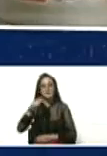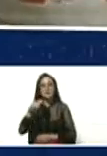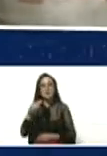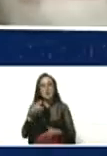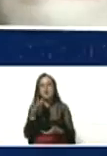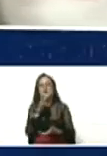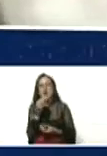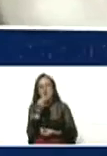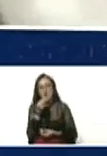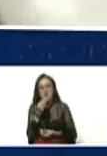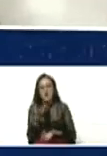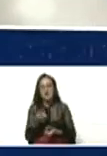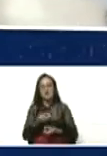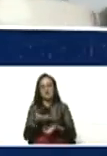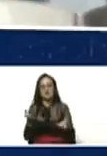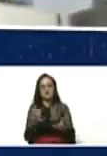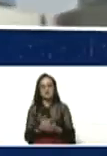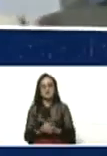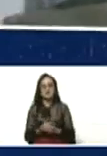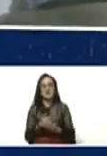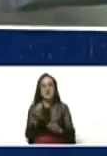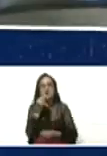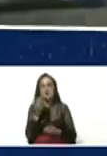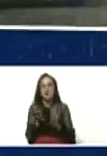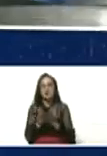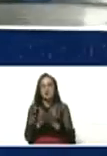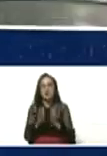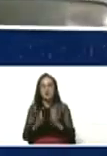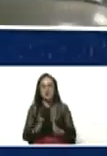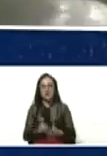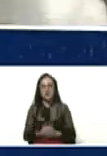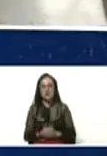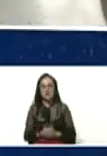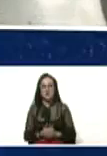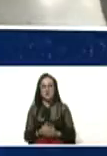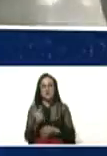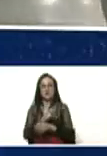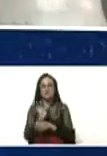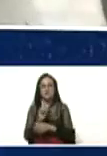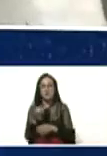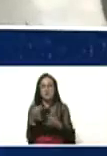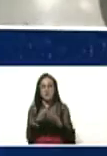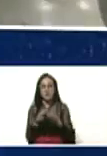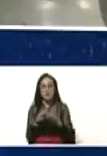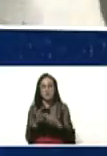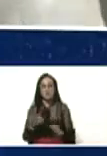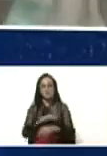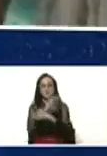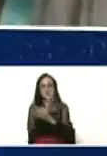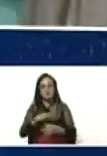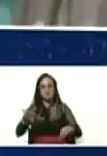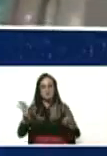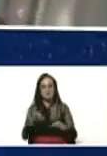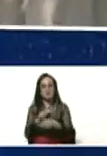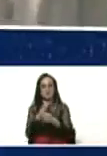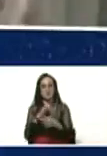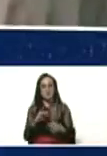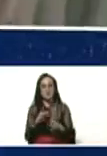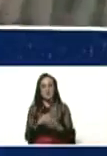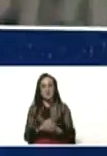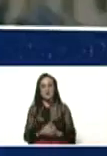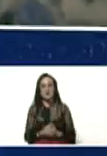comunidad que conviven con el comedor estudiantil. Adicionalmente, acá funciona un núcleo de la Orquesta Sinfónica que